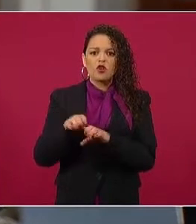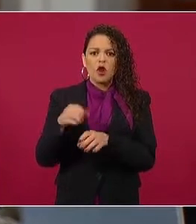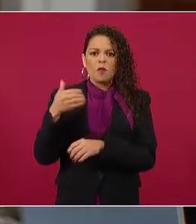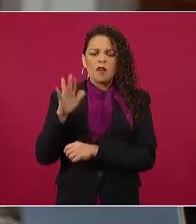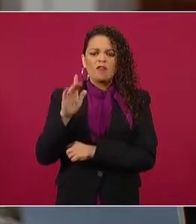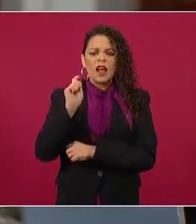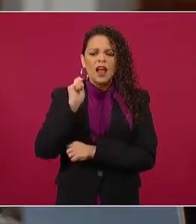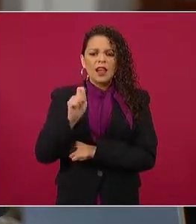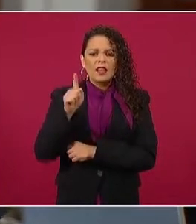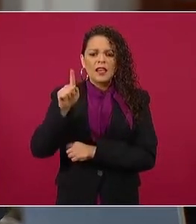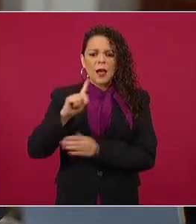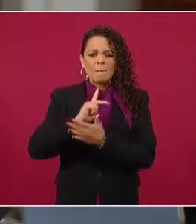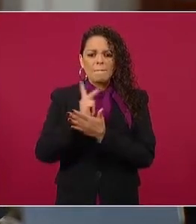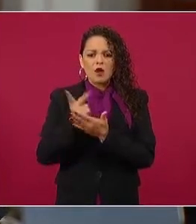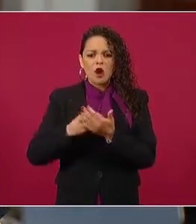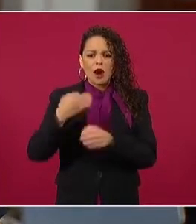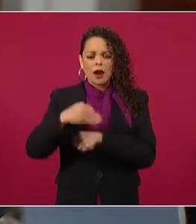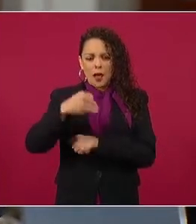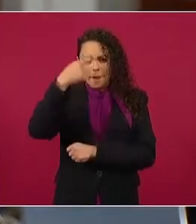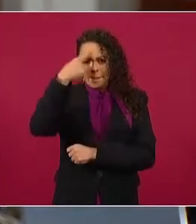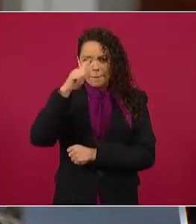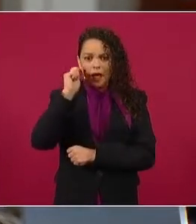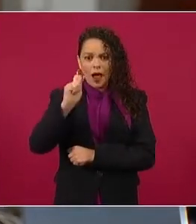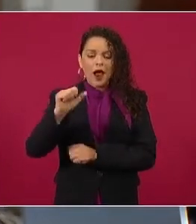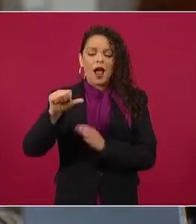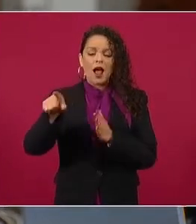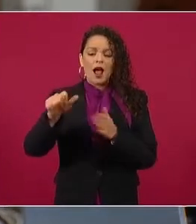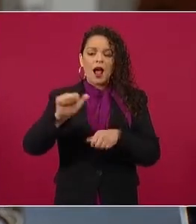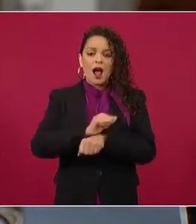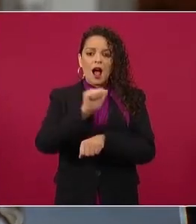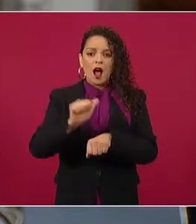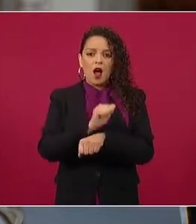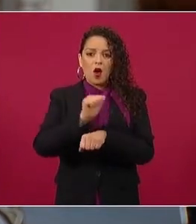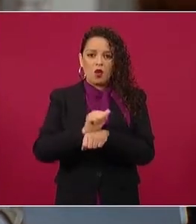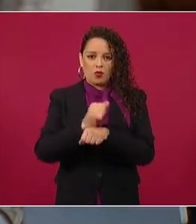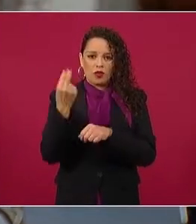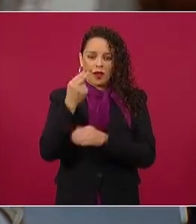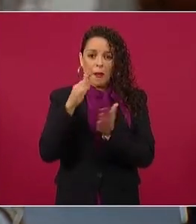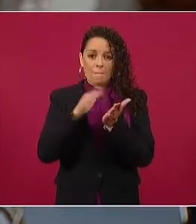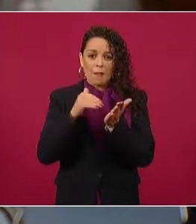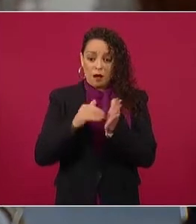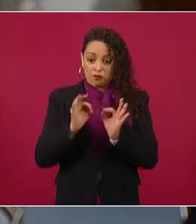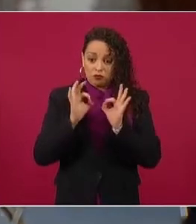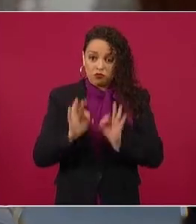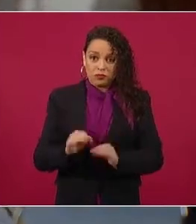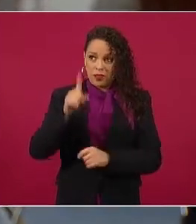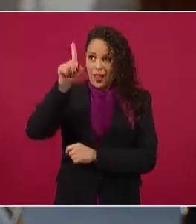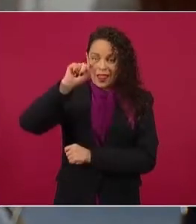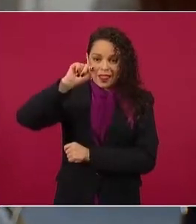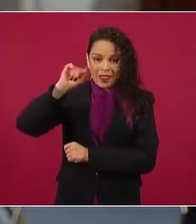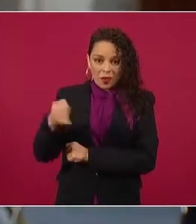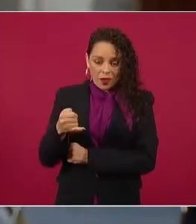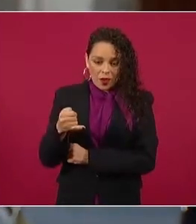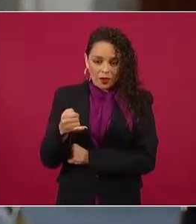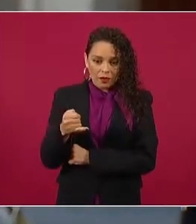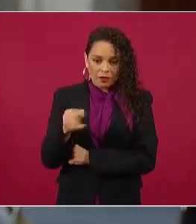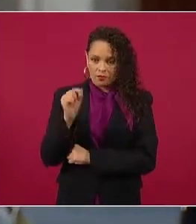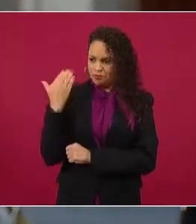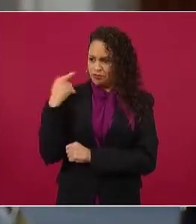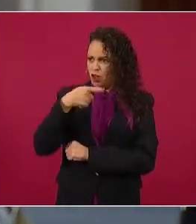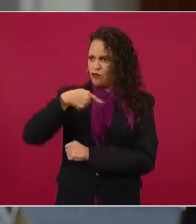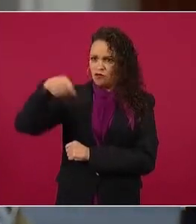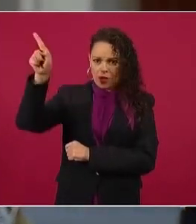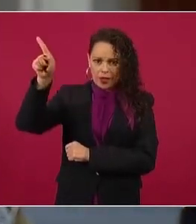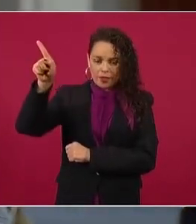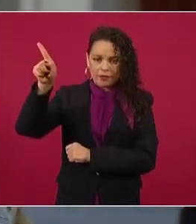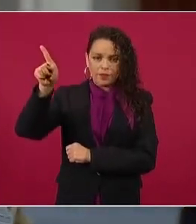arranque del programa piloto de la regularización de autos ilegales ahí en Tijuana, que fue hace unos días, si tienen datos